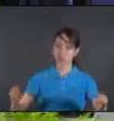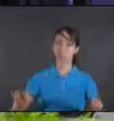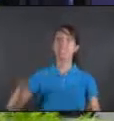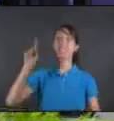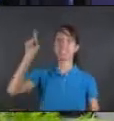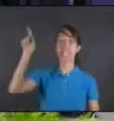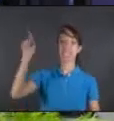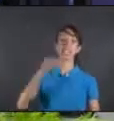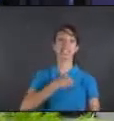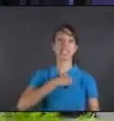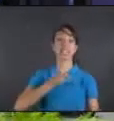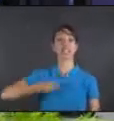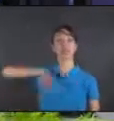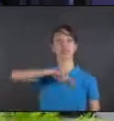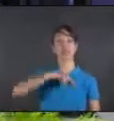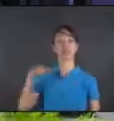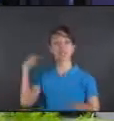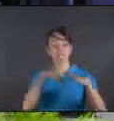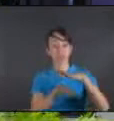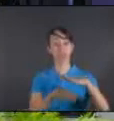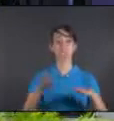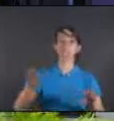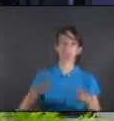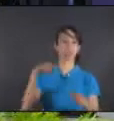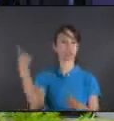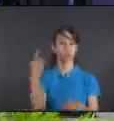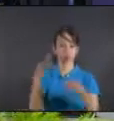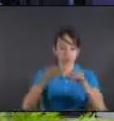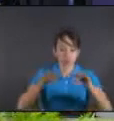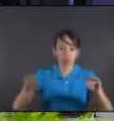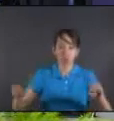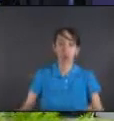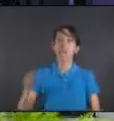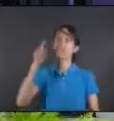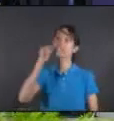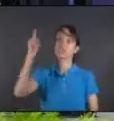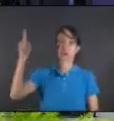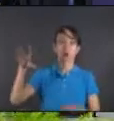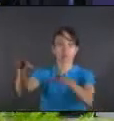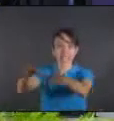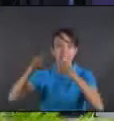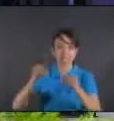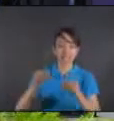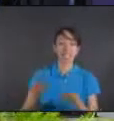Dice, mire, ¿cómo se purificaba en la Biblia?